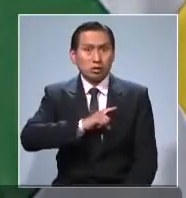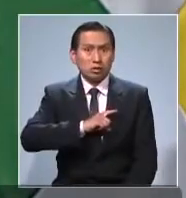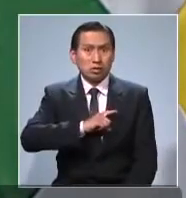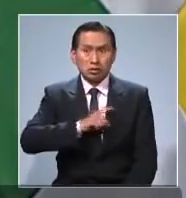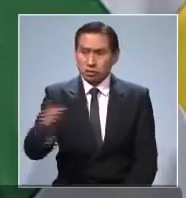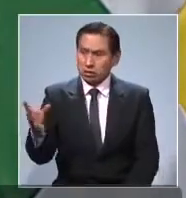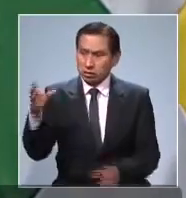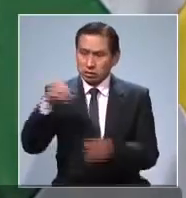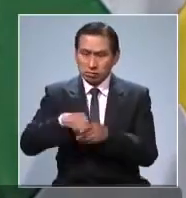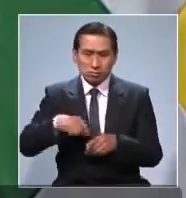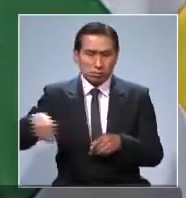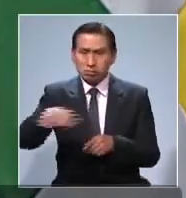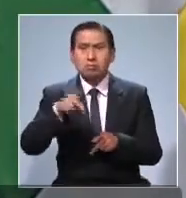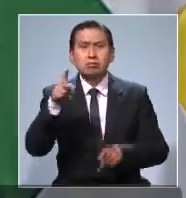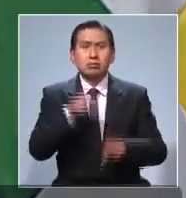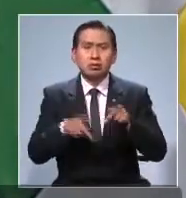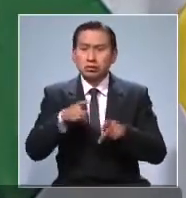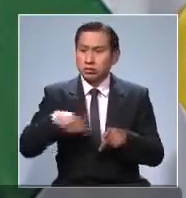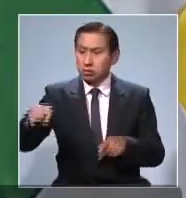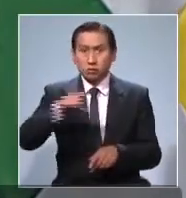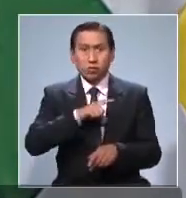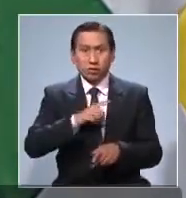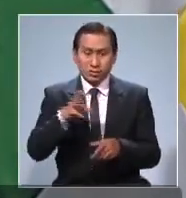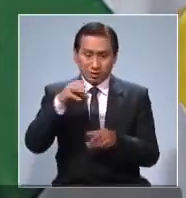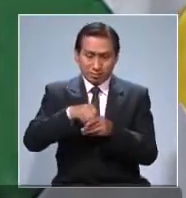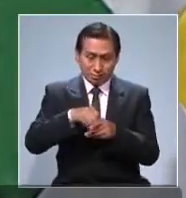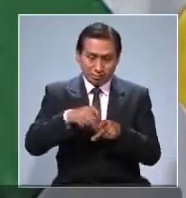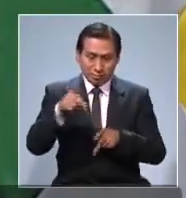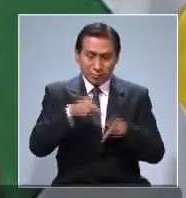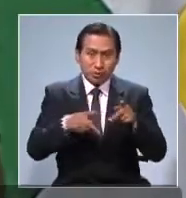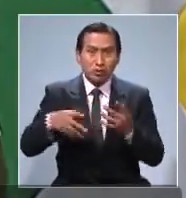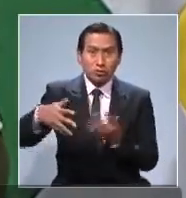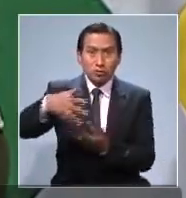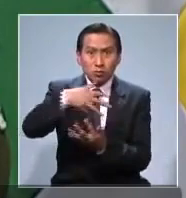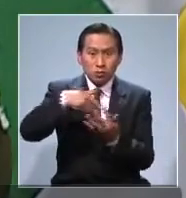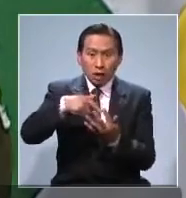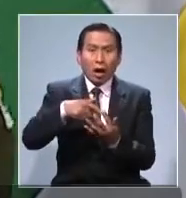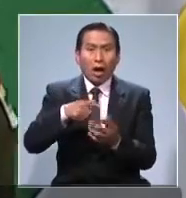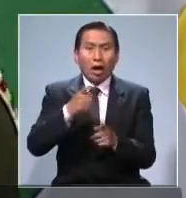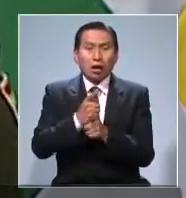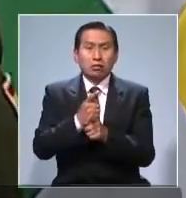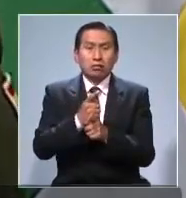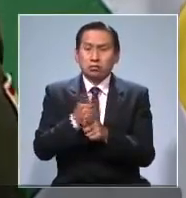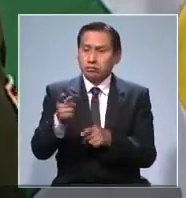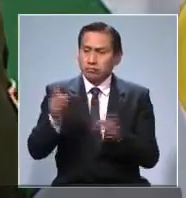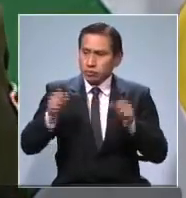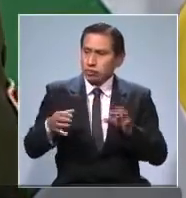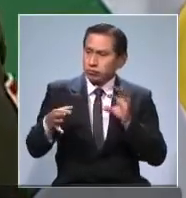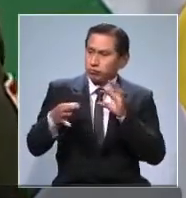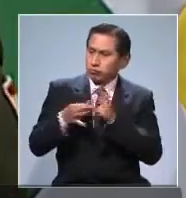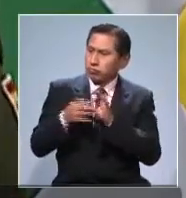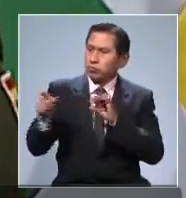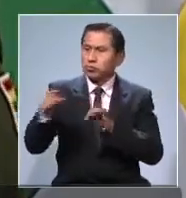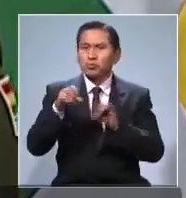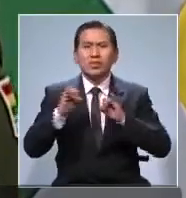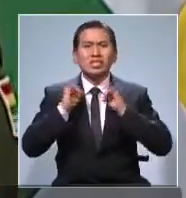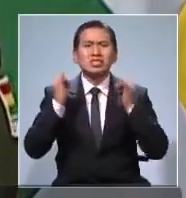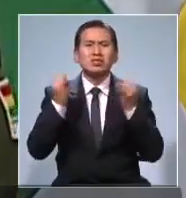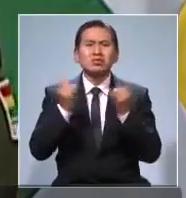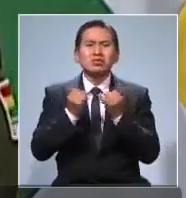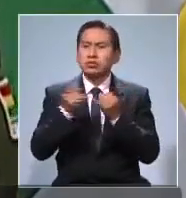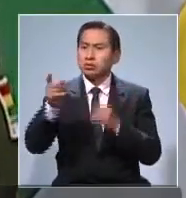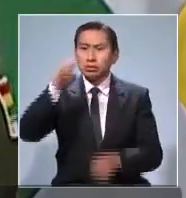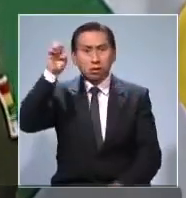forme parte del pueblo y al formar parte del pueblo podamos encontrar estas alianzas con entidades del